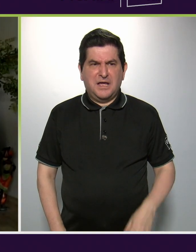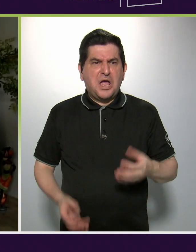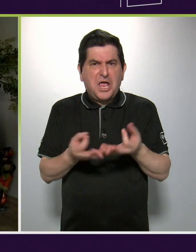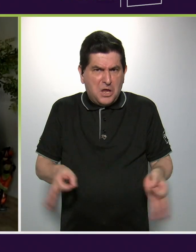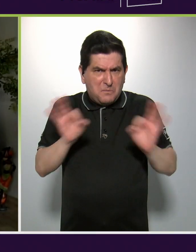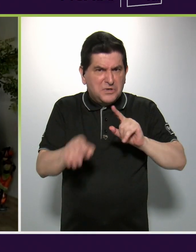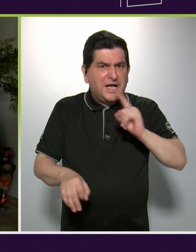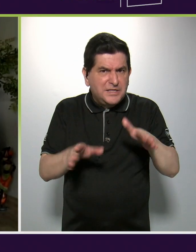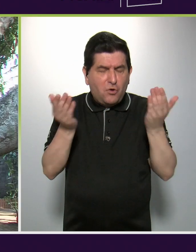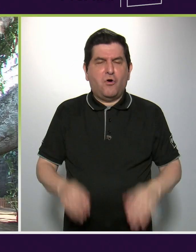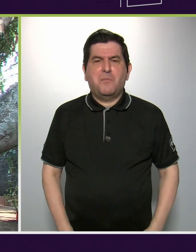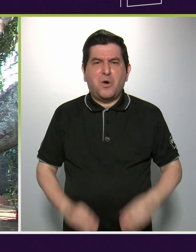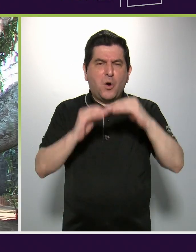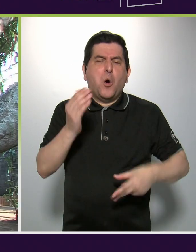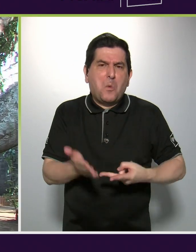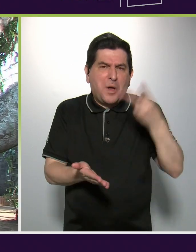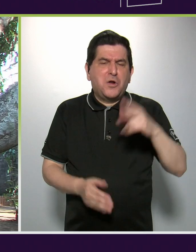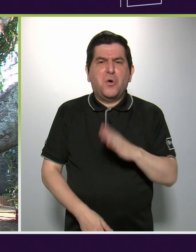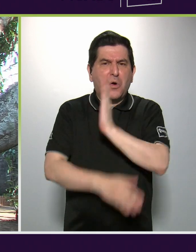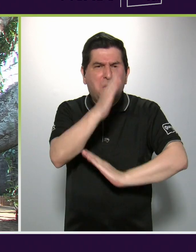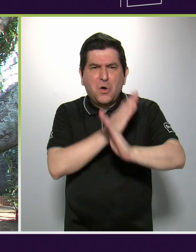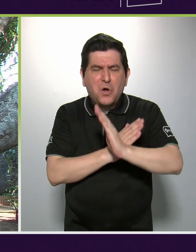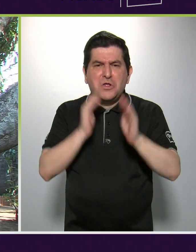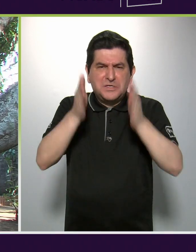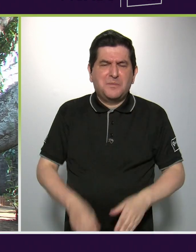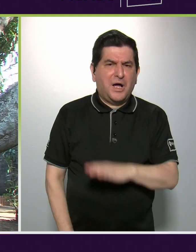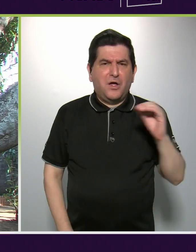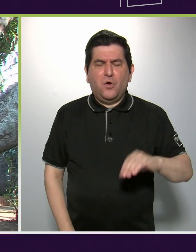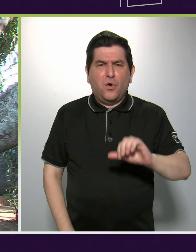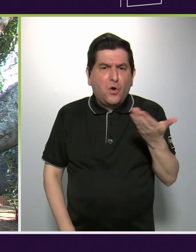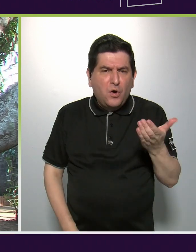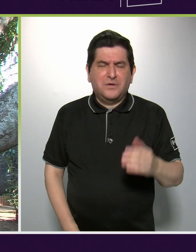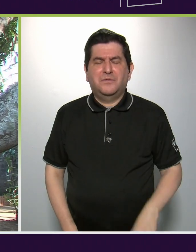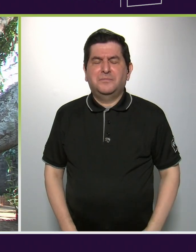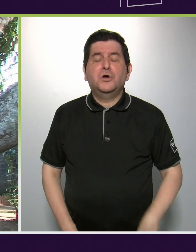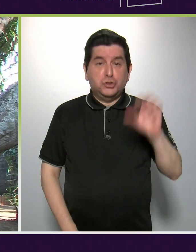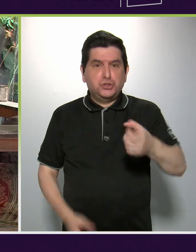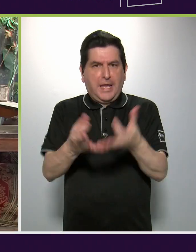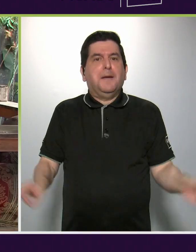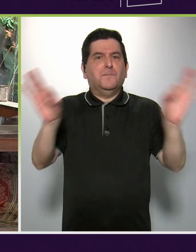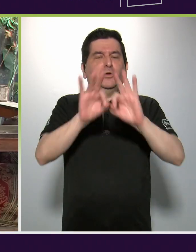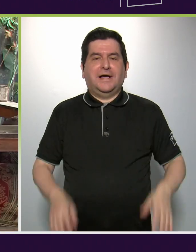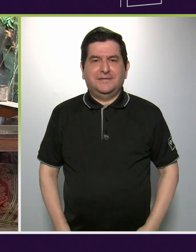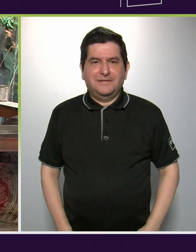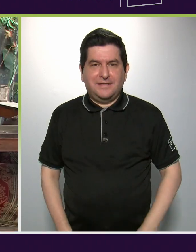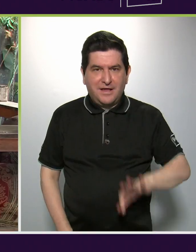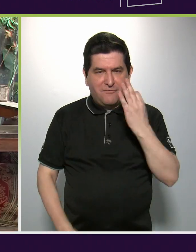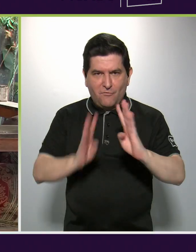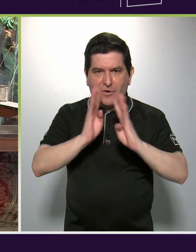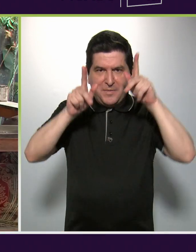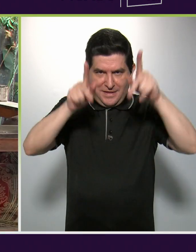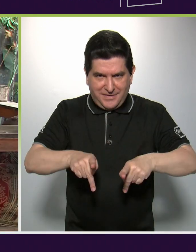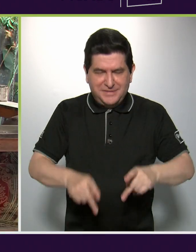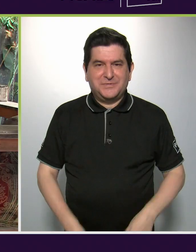mongolito, sí importa. Esa forma de referirse a las personas va directo a la dignidad de la persona con discapacidad y de su